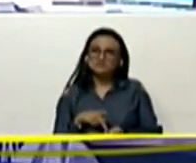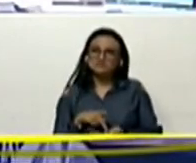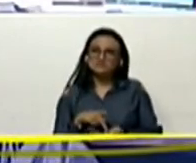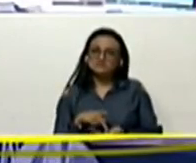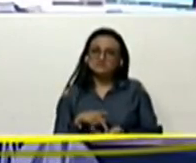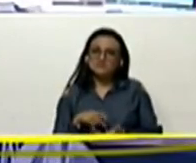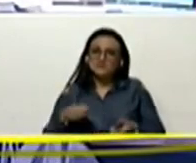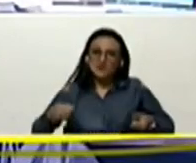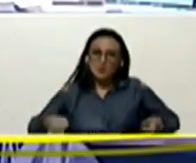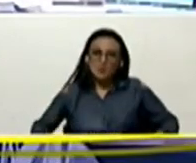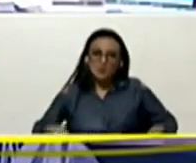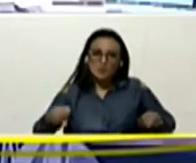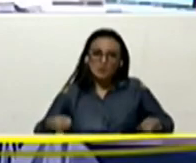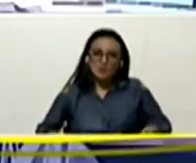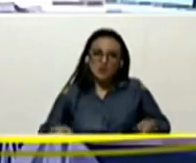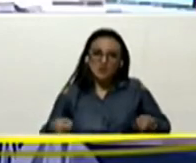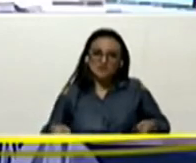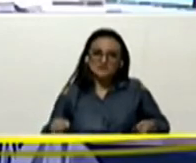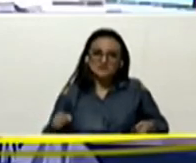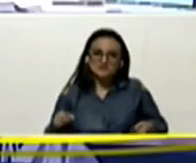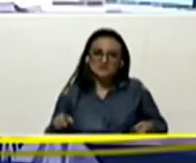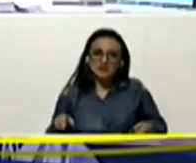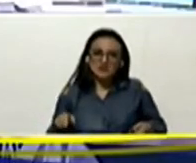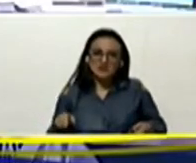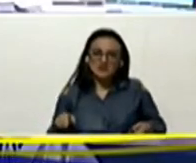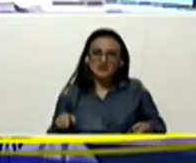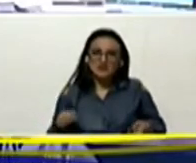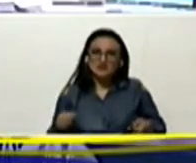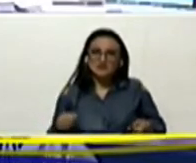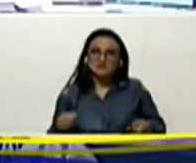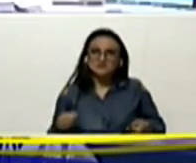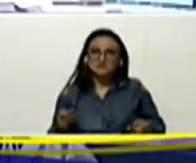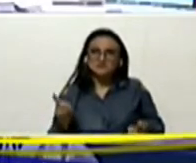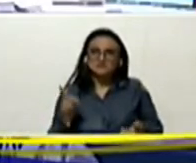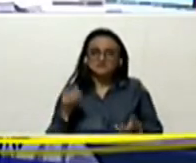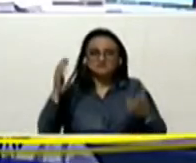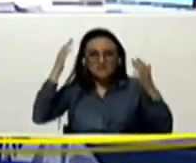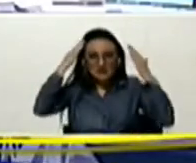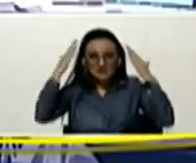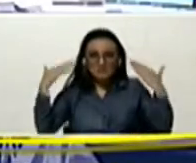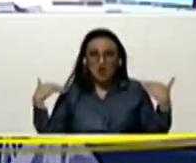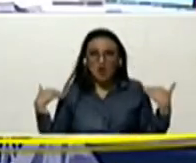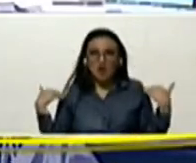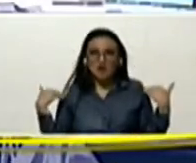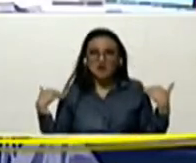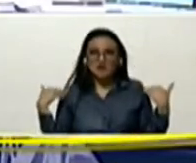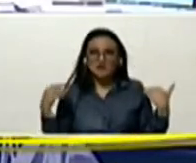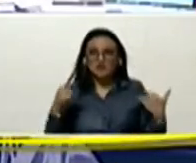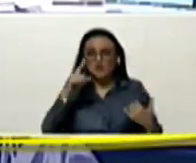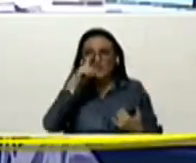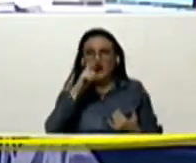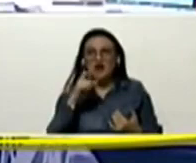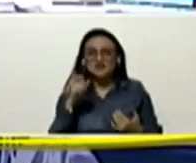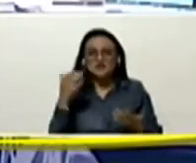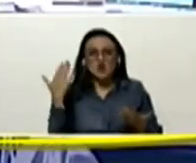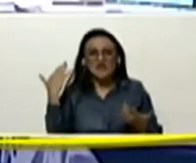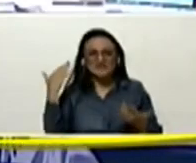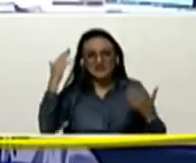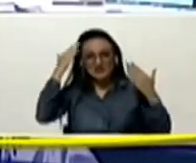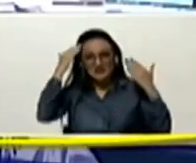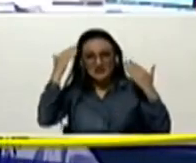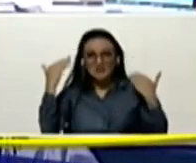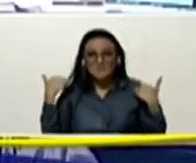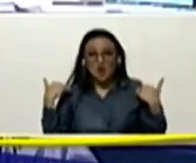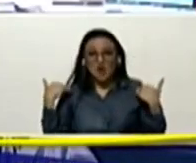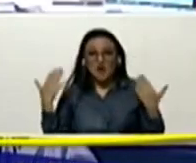con una bolsa de comunicados y también la melena, pues. Era la época de los melenudos. La